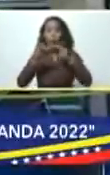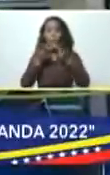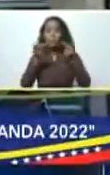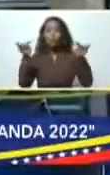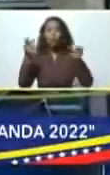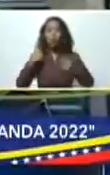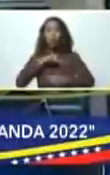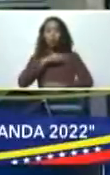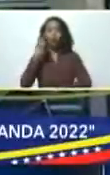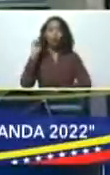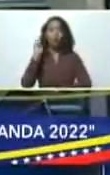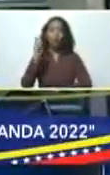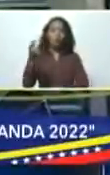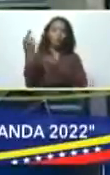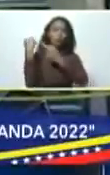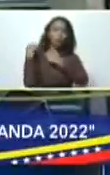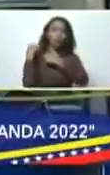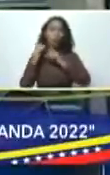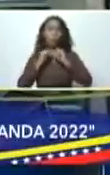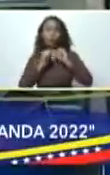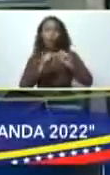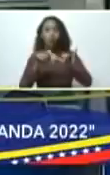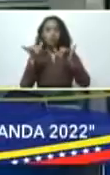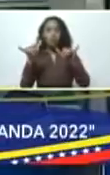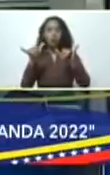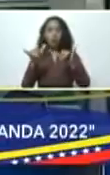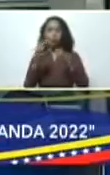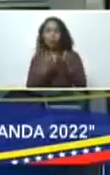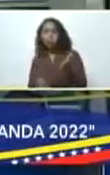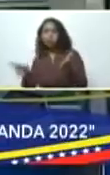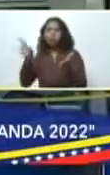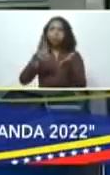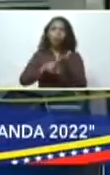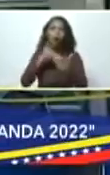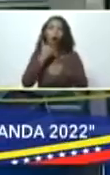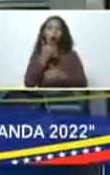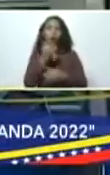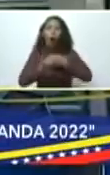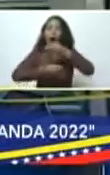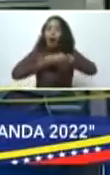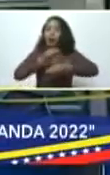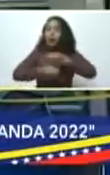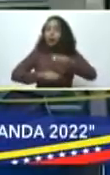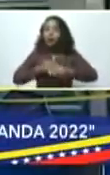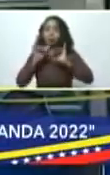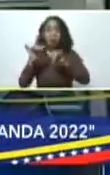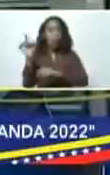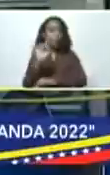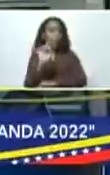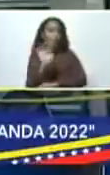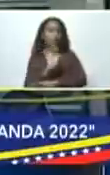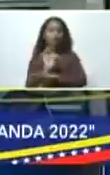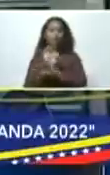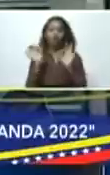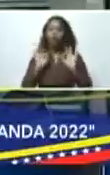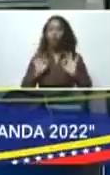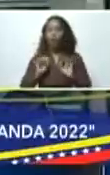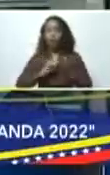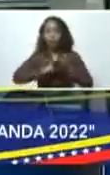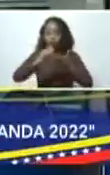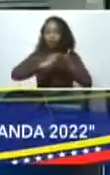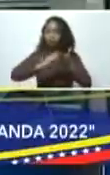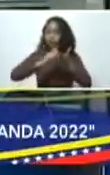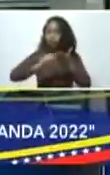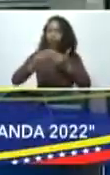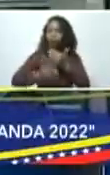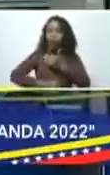tarea, el seguimiento de las mismas, bueno, y la rectificación cuando haya que hacerla, cuando las mismas no funcionen, corregirlas y